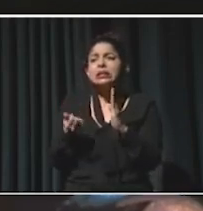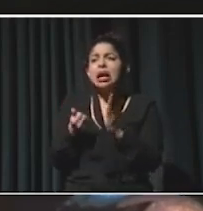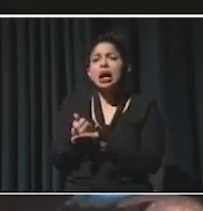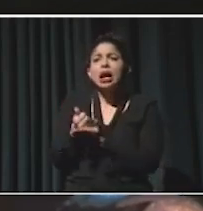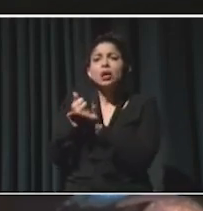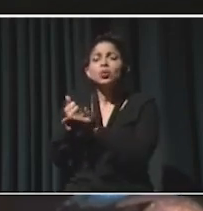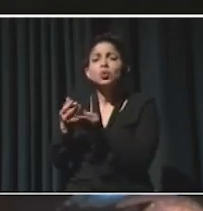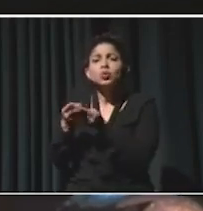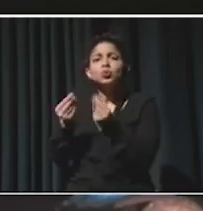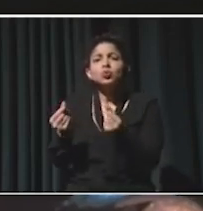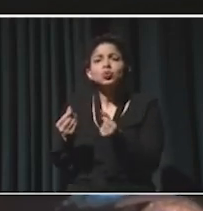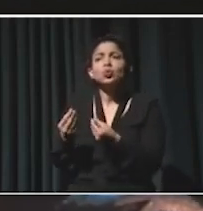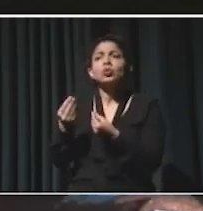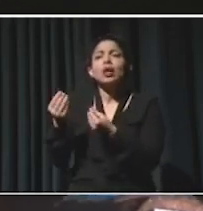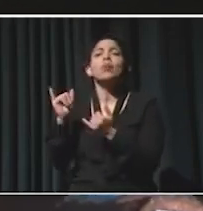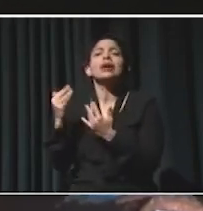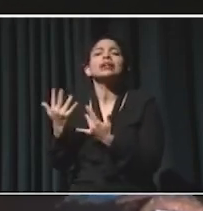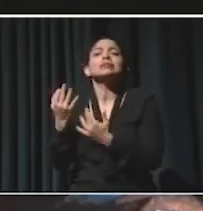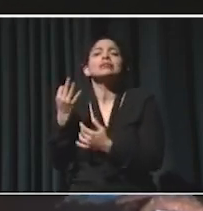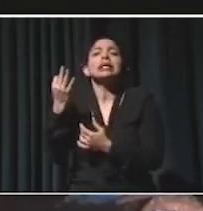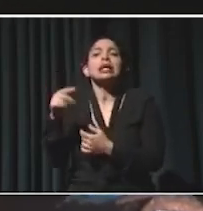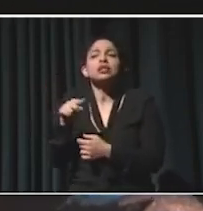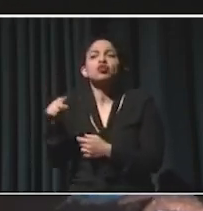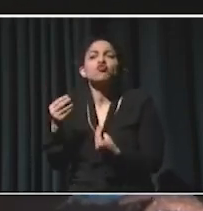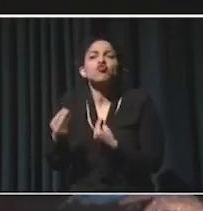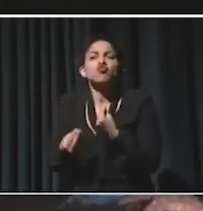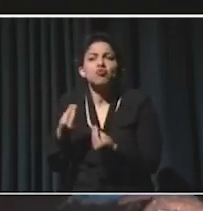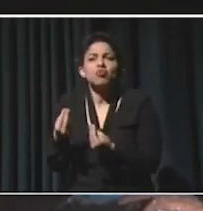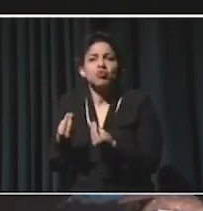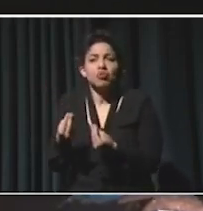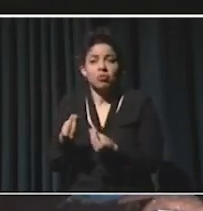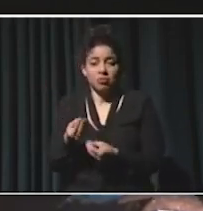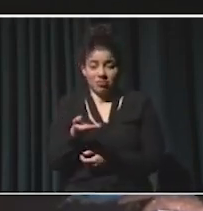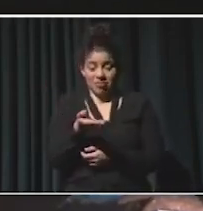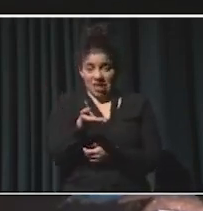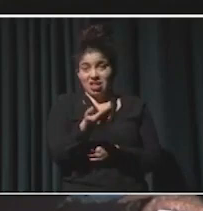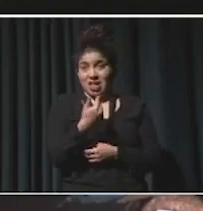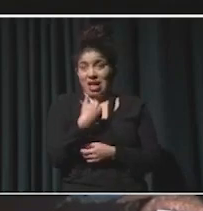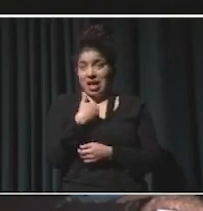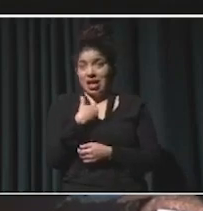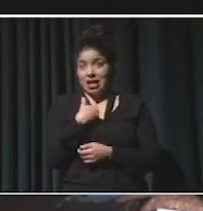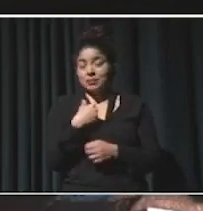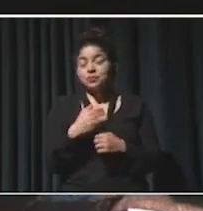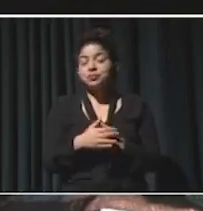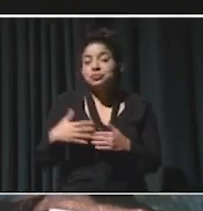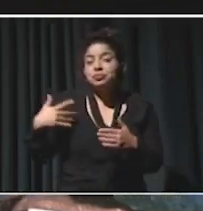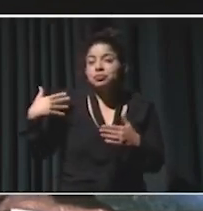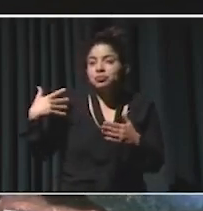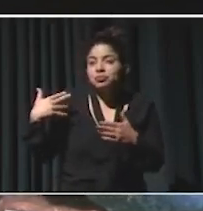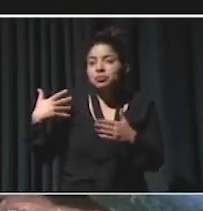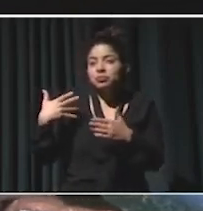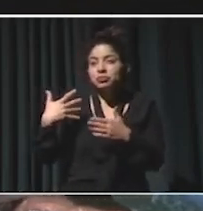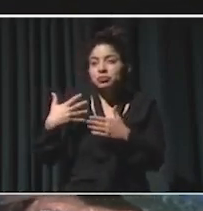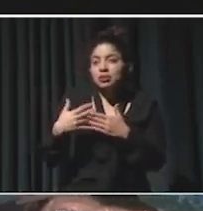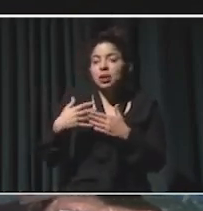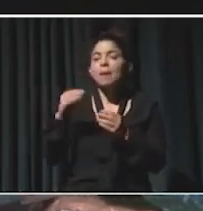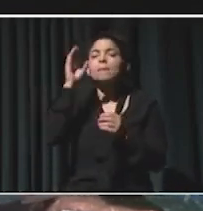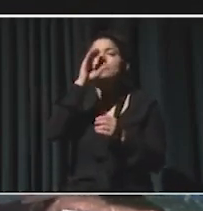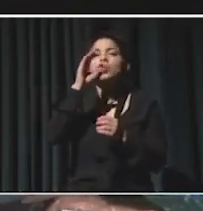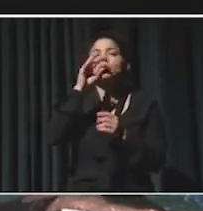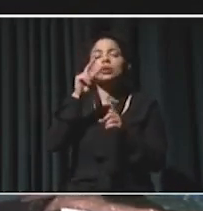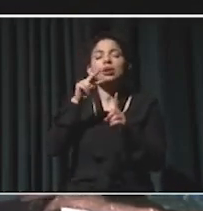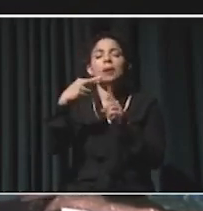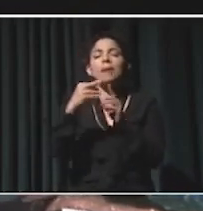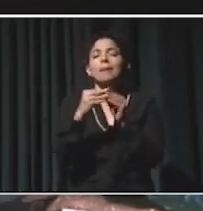a esta gente? Y lo tienen ahí. Y a través de una perspectiva